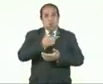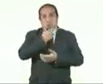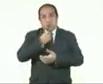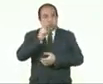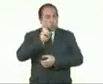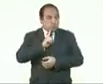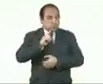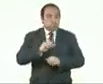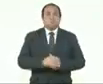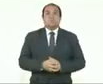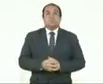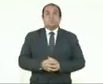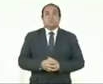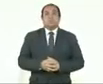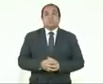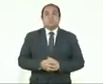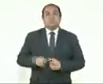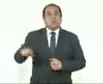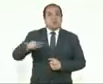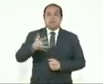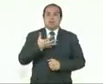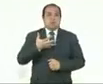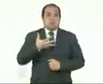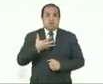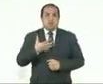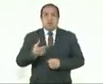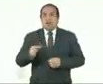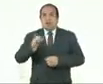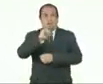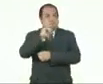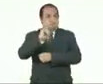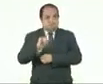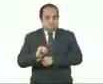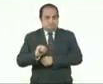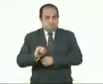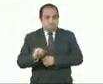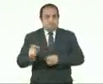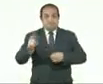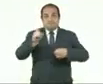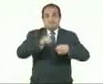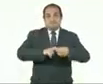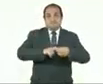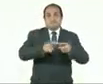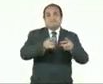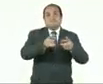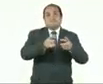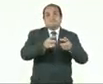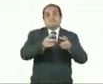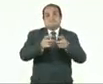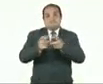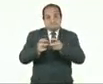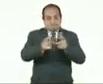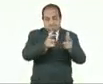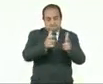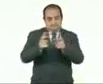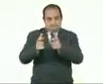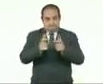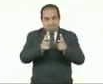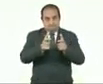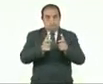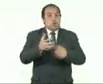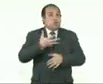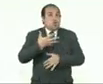y mujeres, para que no tengan que llegar jamás al camino de las armas, que no tengan por